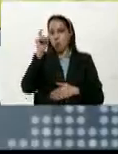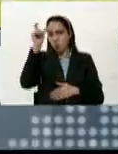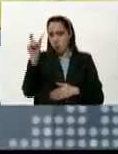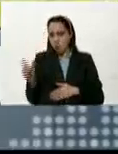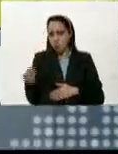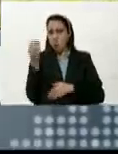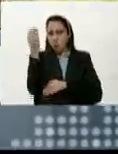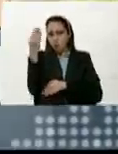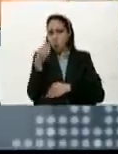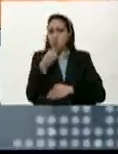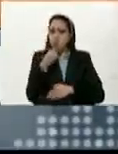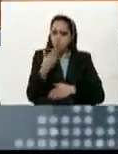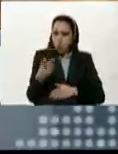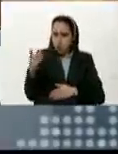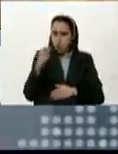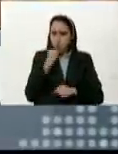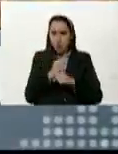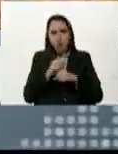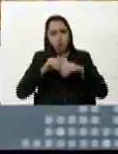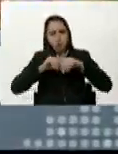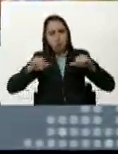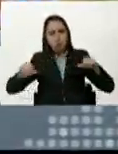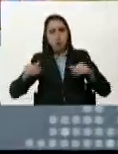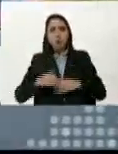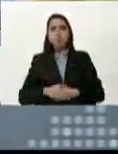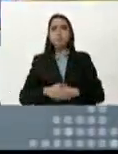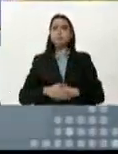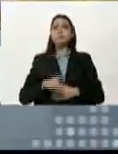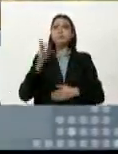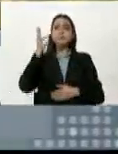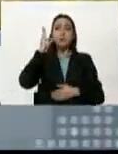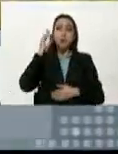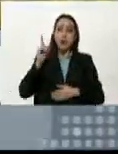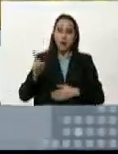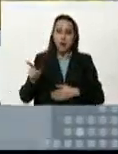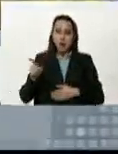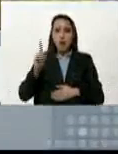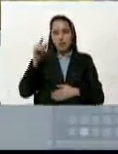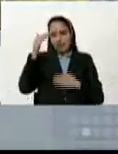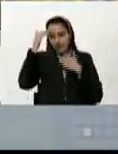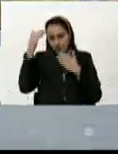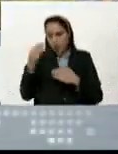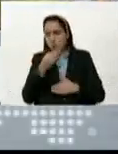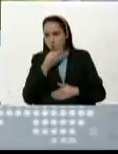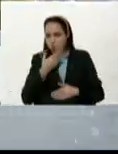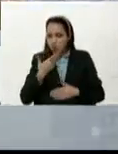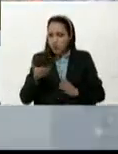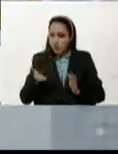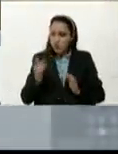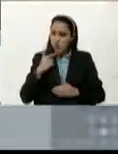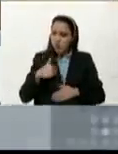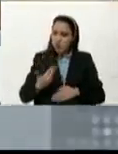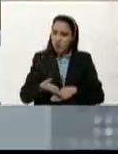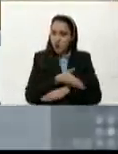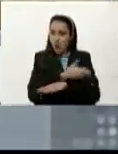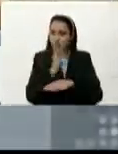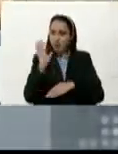habló muy bien luis como productor milagro se saludo tan bonito milagros